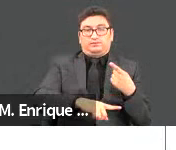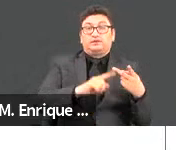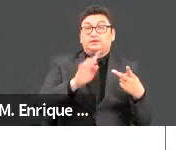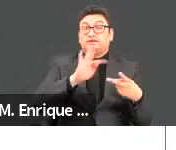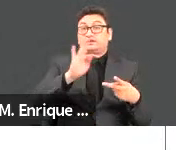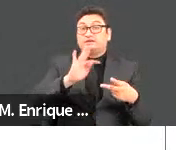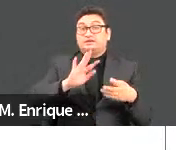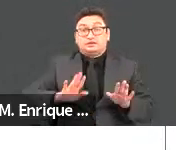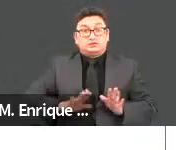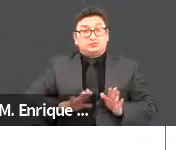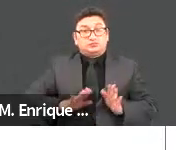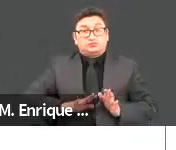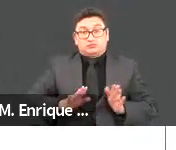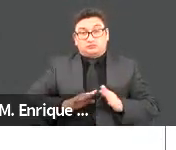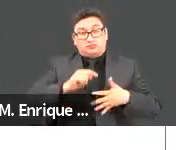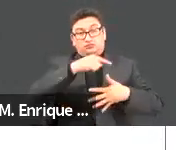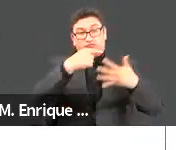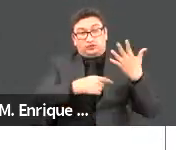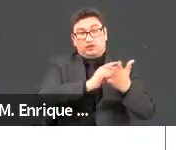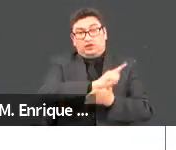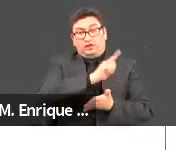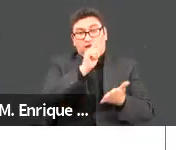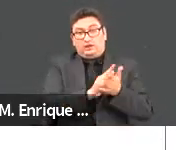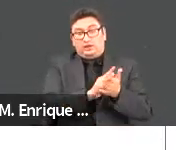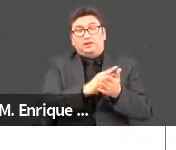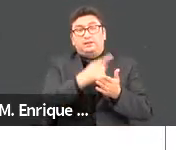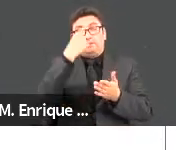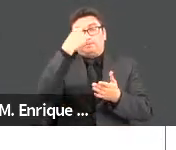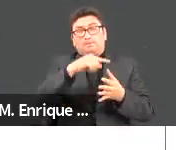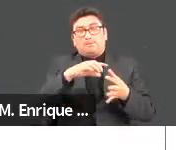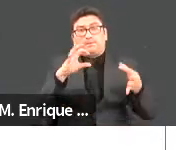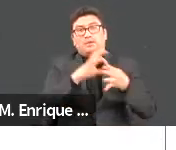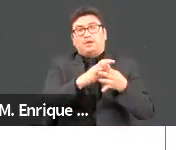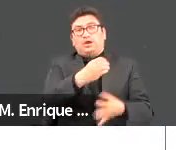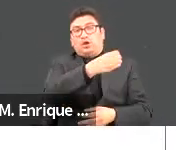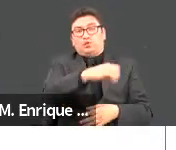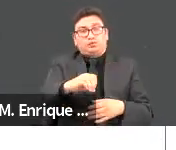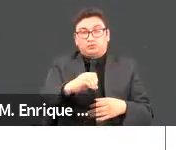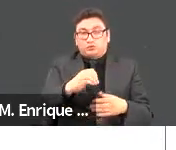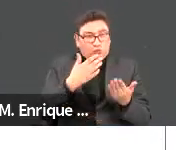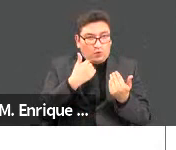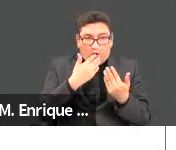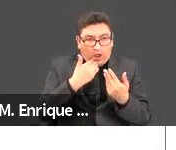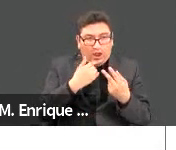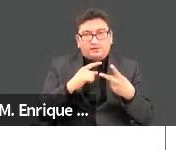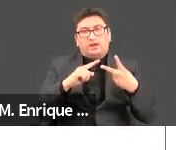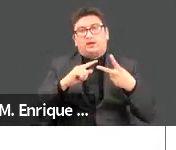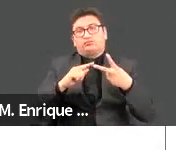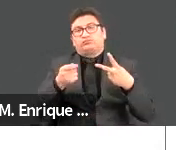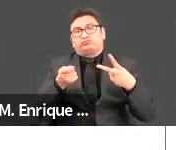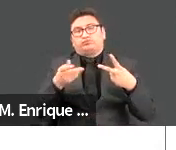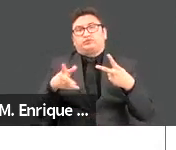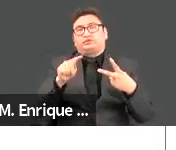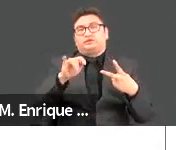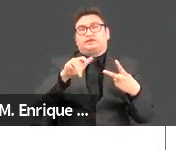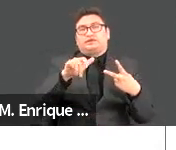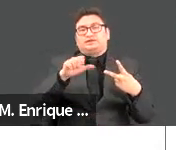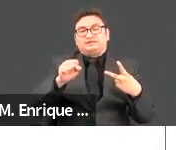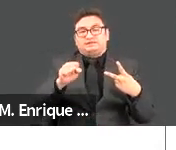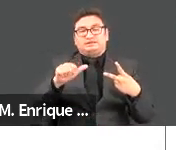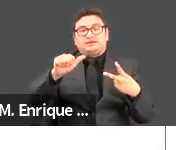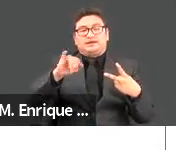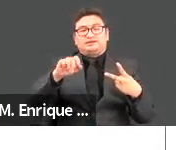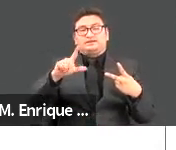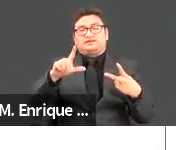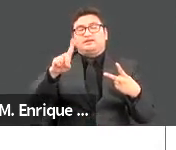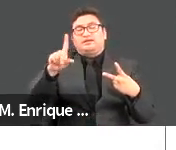los requisitos establecidos en la ley, para ser obligatoria se le va a denominar tesis aislada. Es decir, que